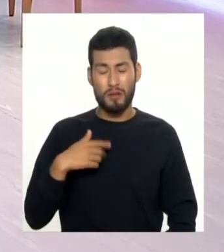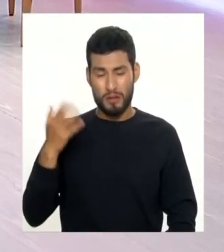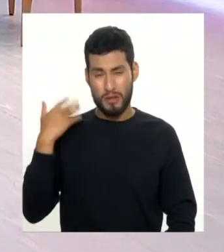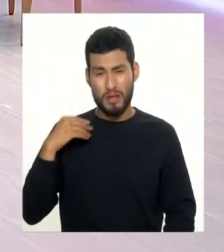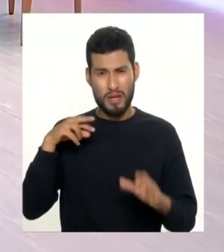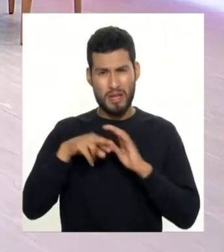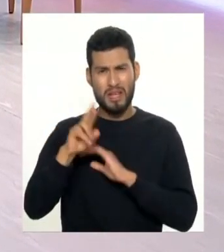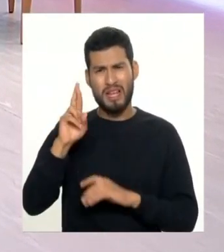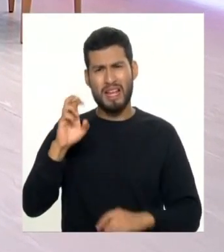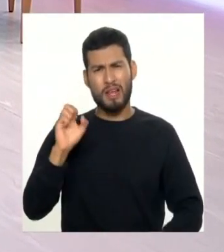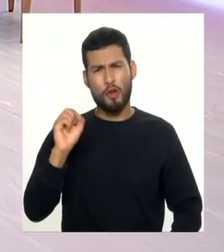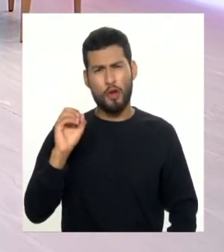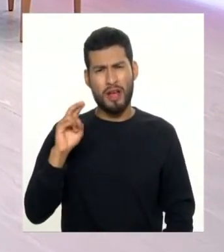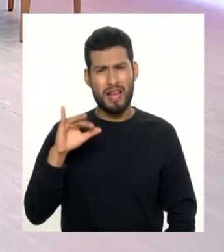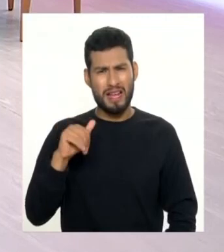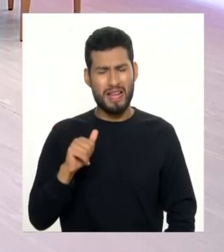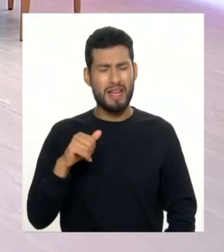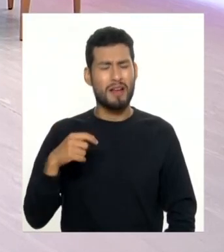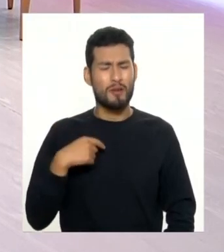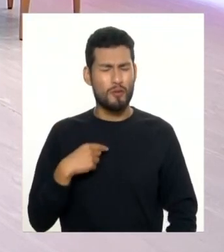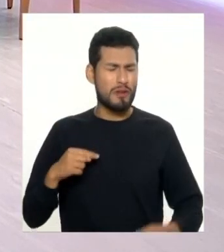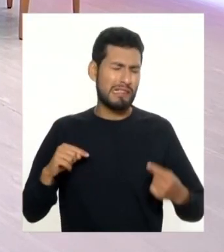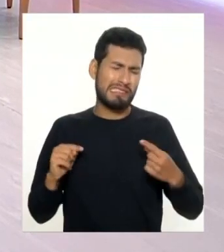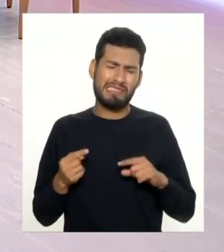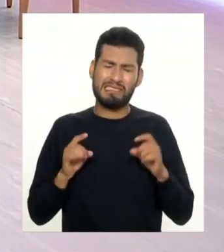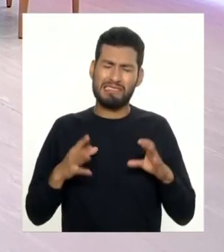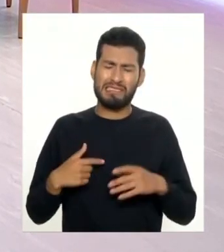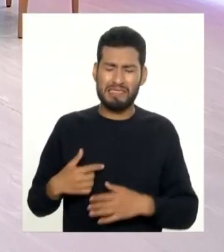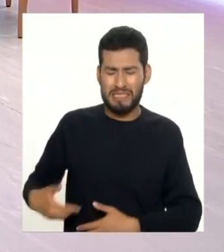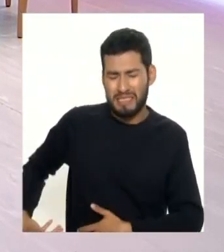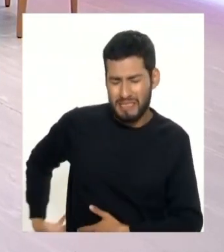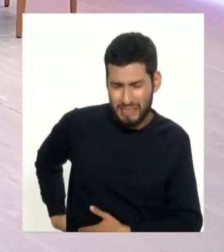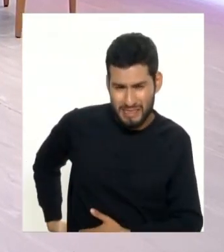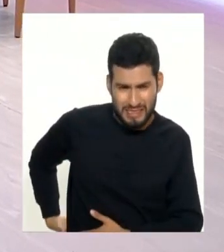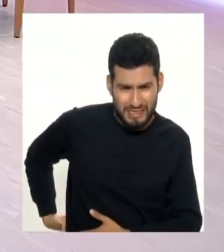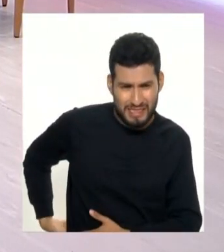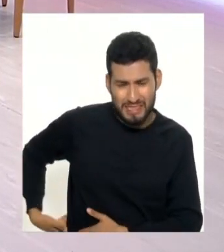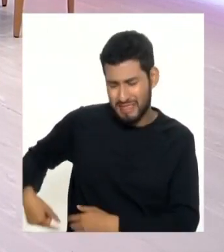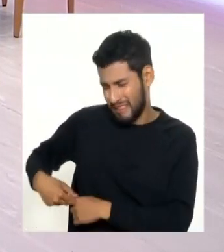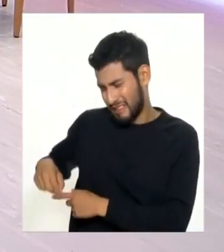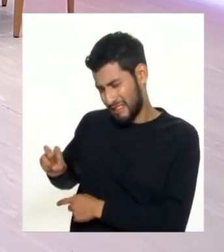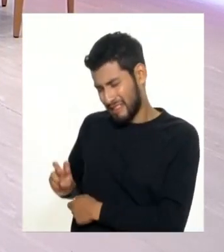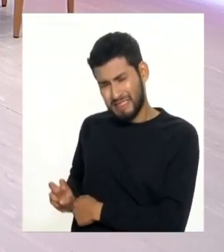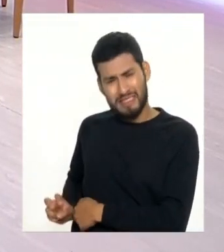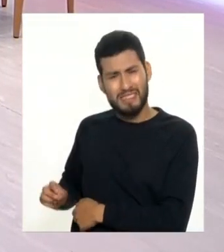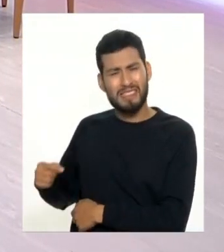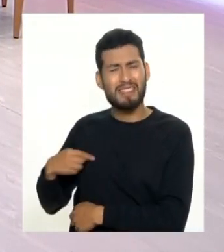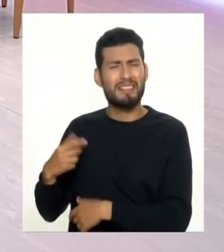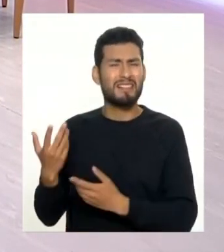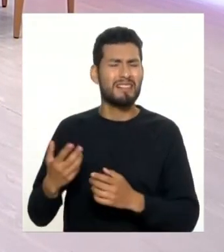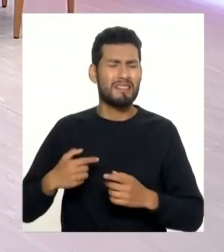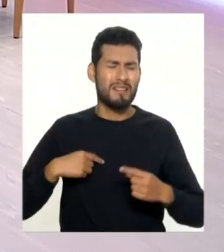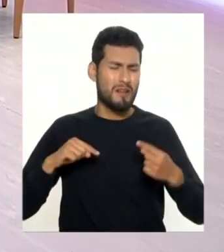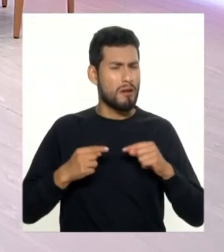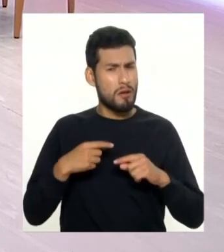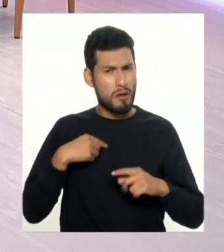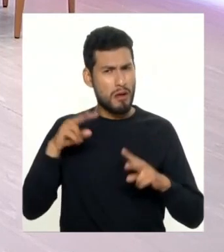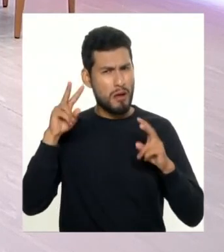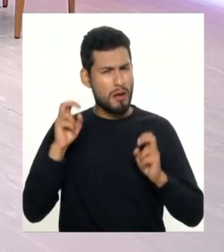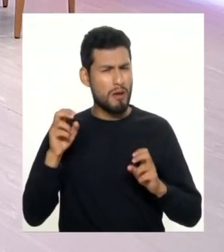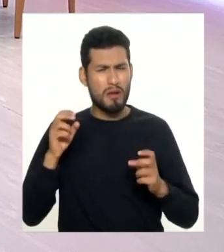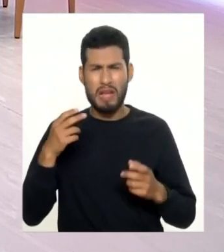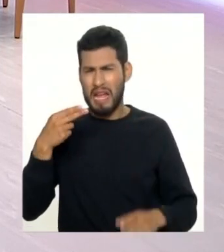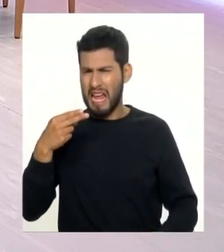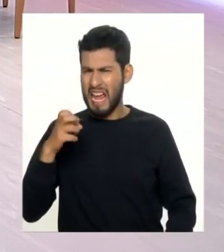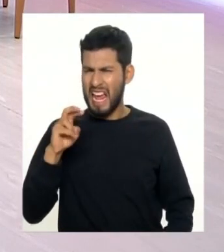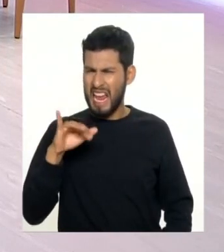resonancia magnética porque me dolía mucho la parte lumbar, la columna, en la cual me dijeron que tenía una pequeña base, una